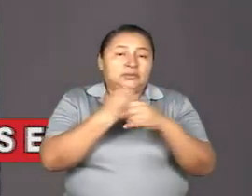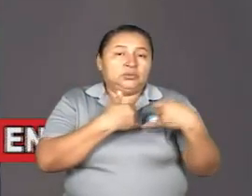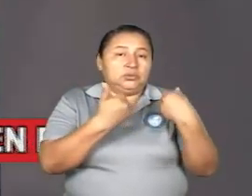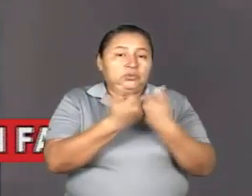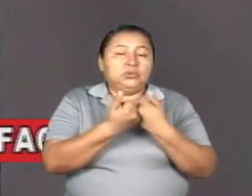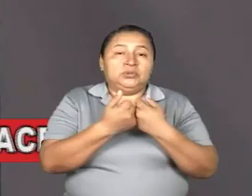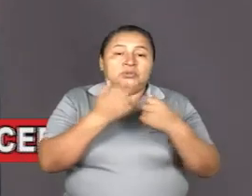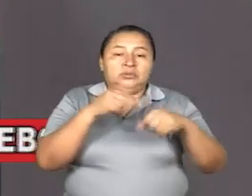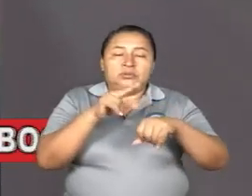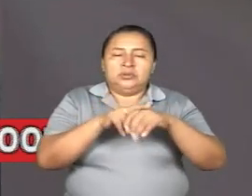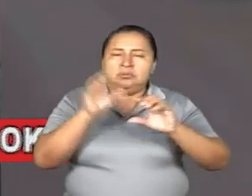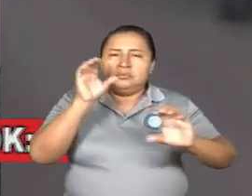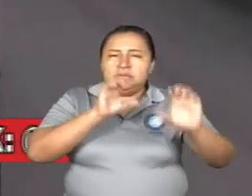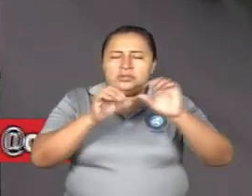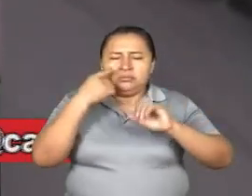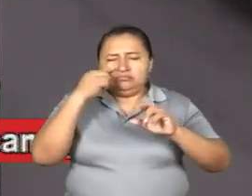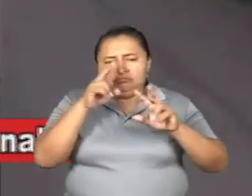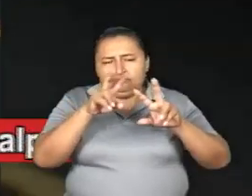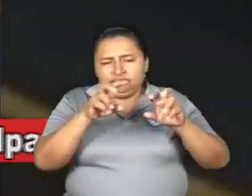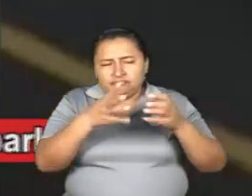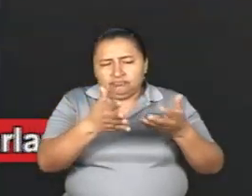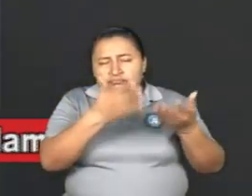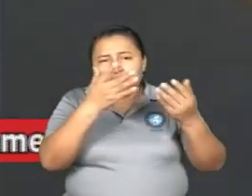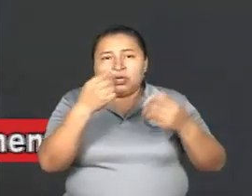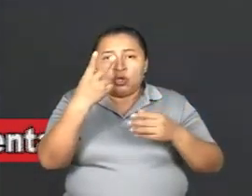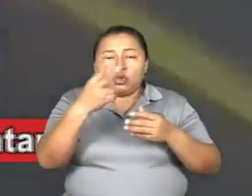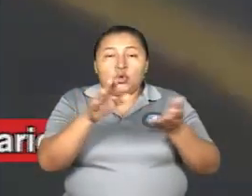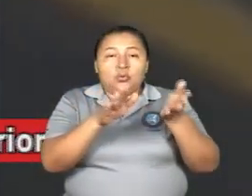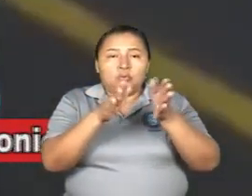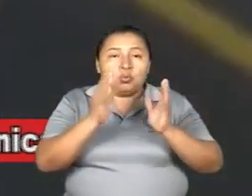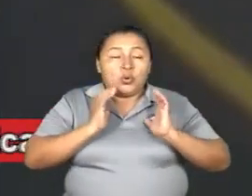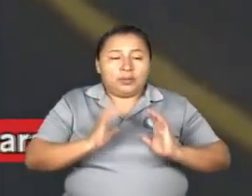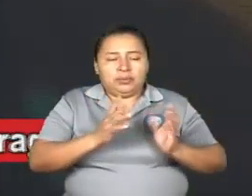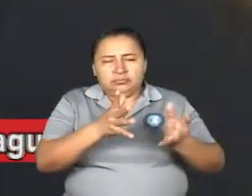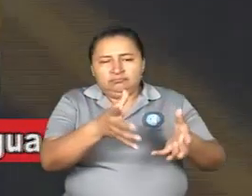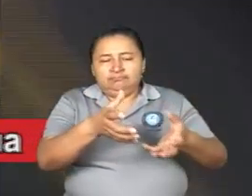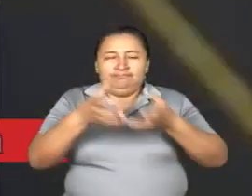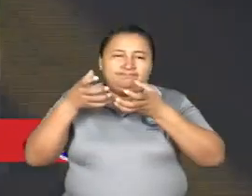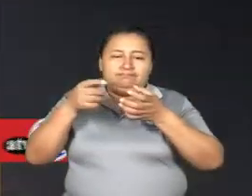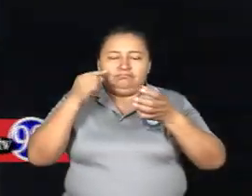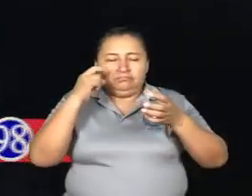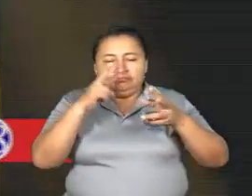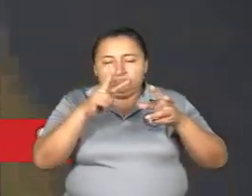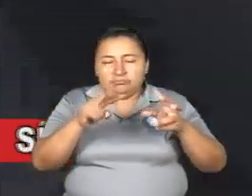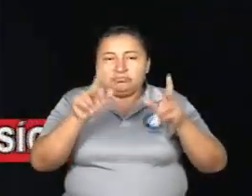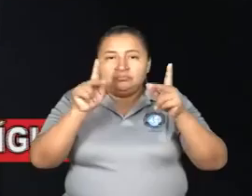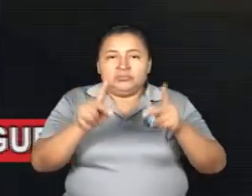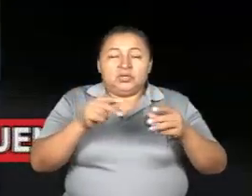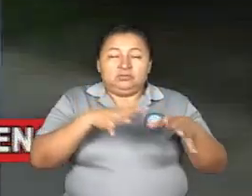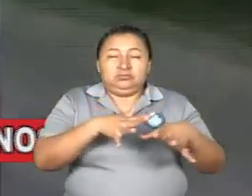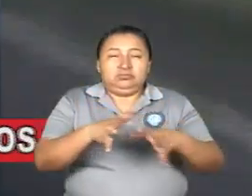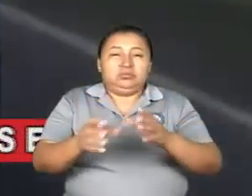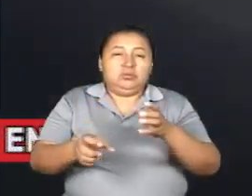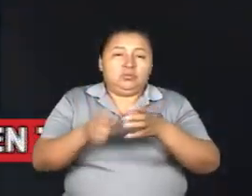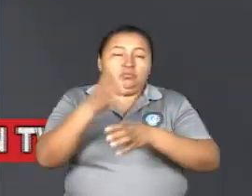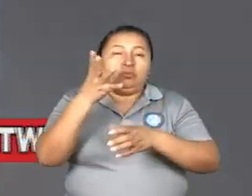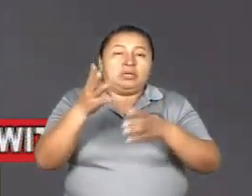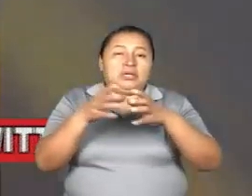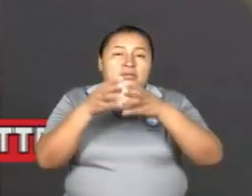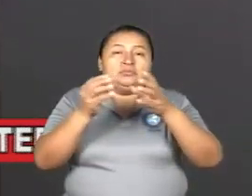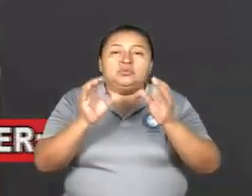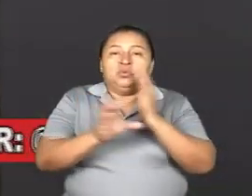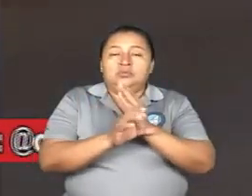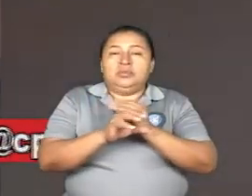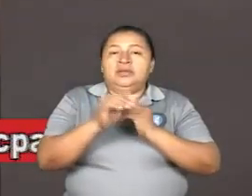Ciencias Forenses identificó los dos cadáveres rescatados entre los escombros dejados por la furia del volcán. Para el